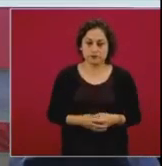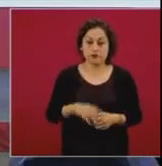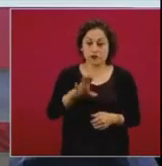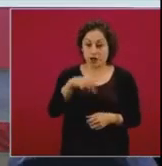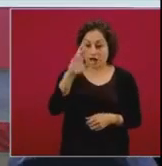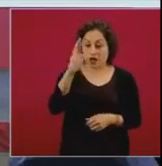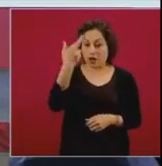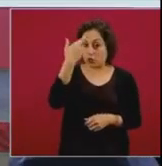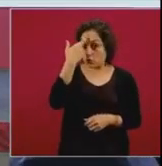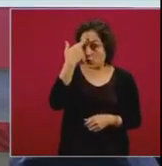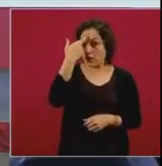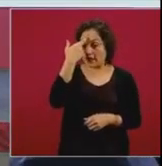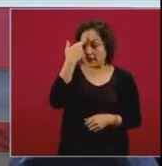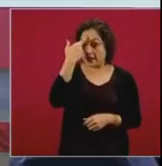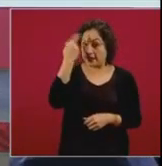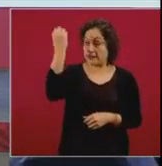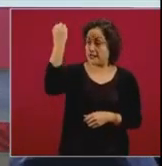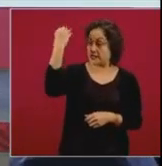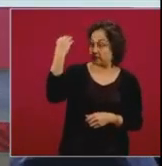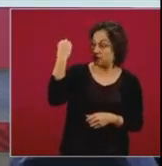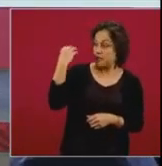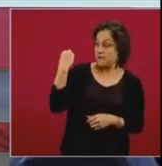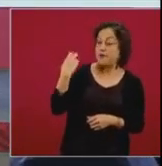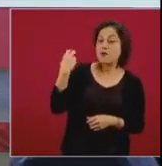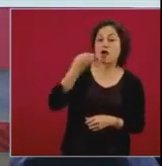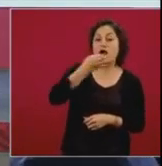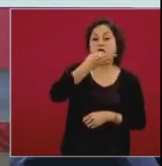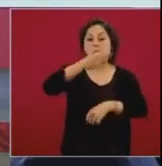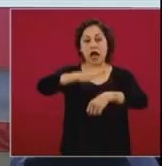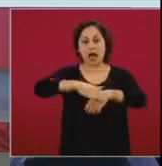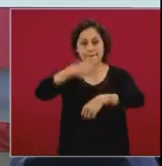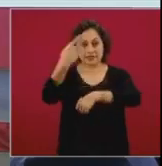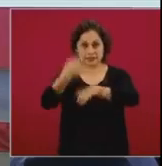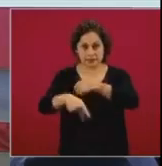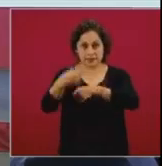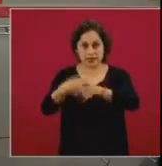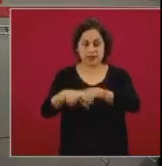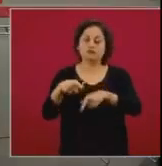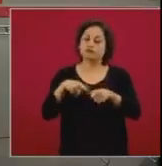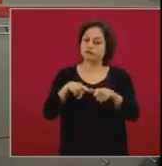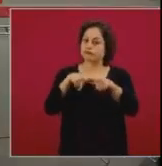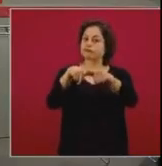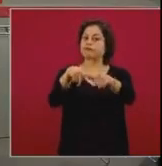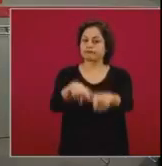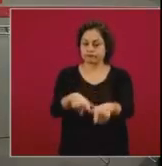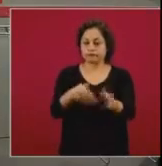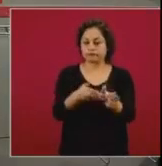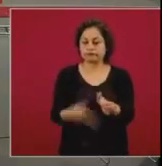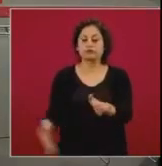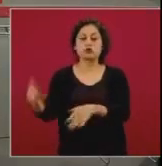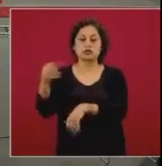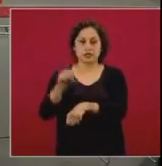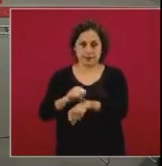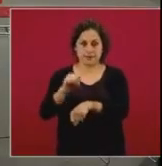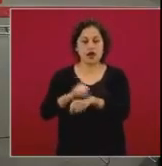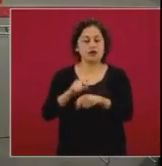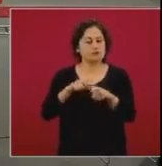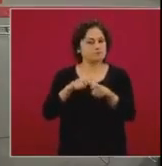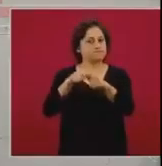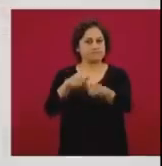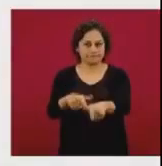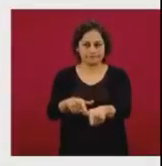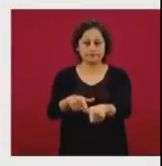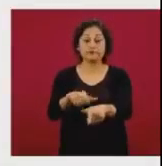Recordemos el semáforo de riesgo epidémico que está vigente, que seguirá vigente durante la siguiente semana. Tenemos